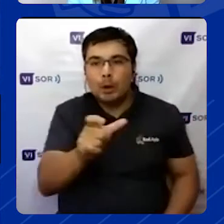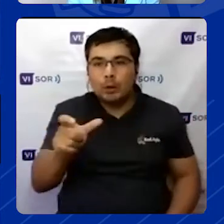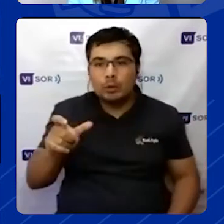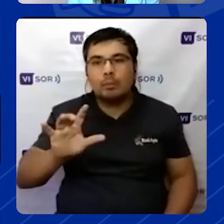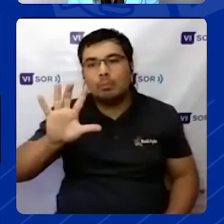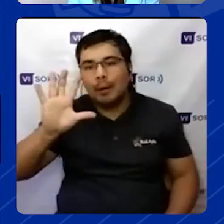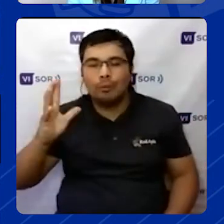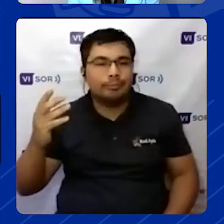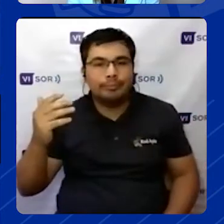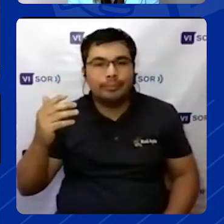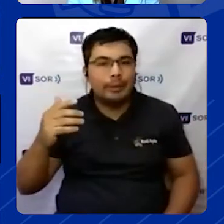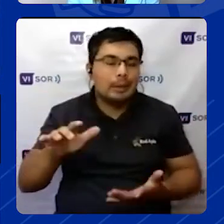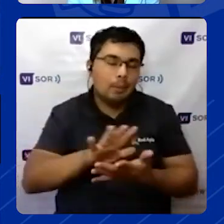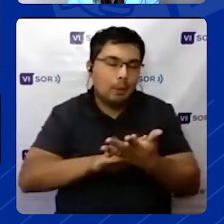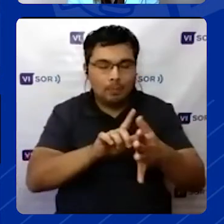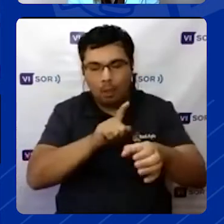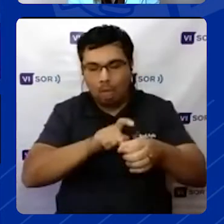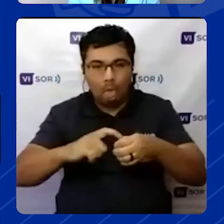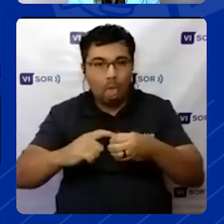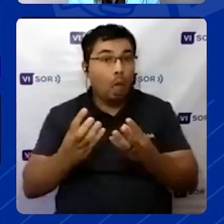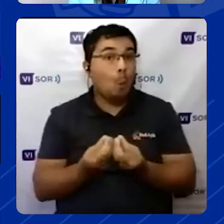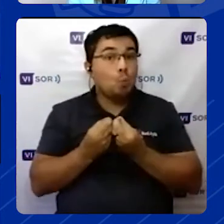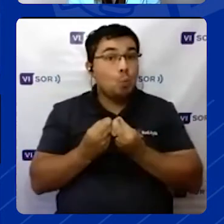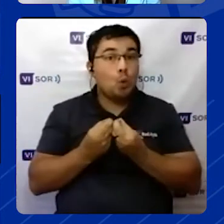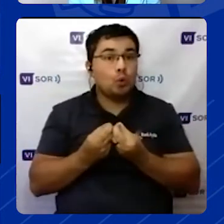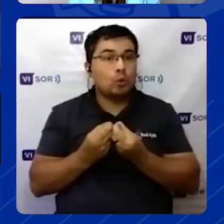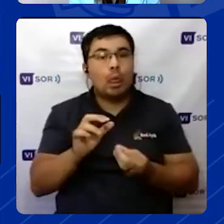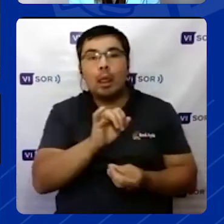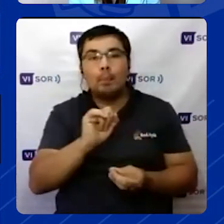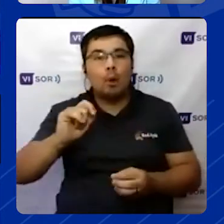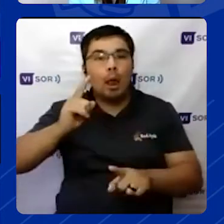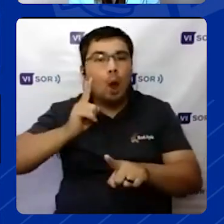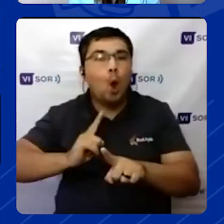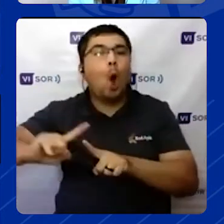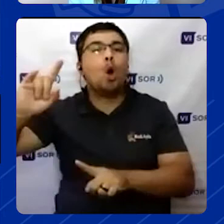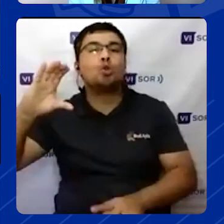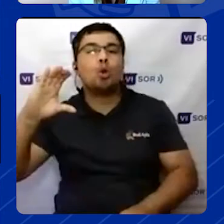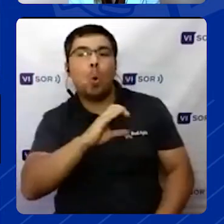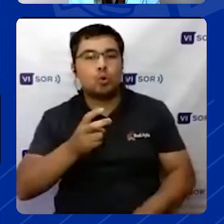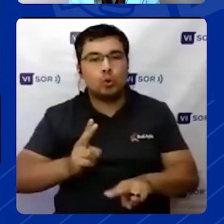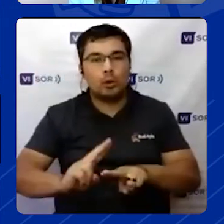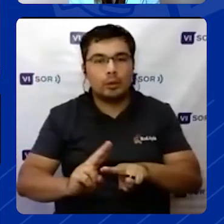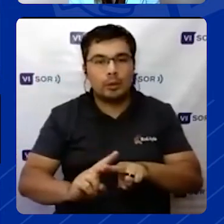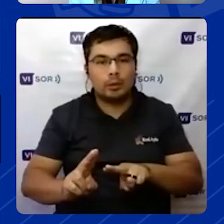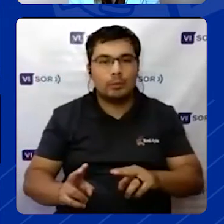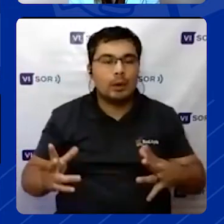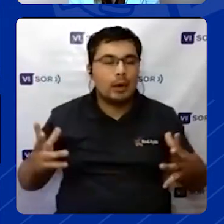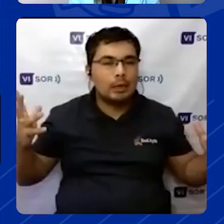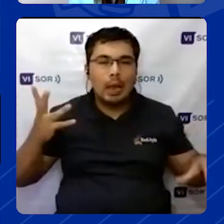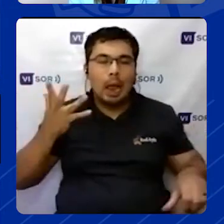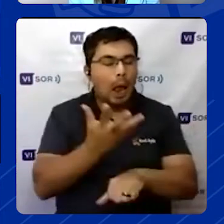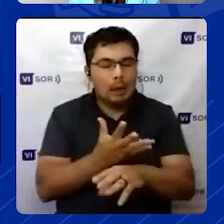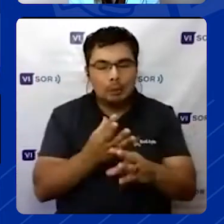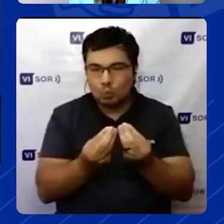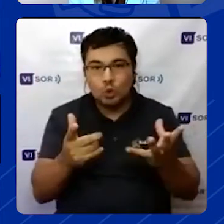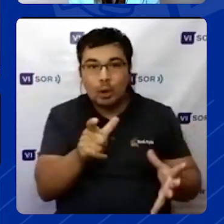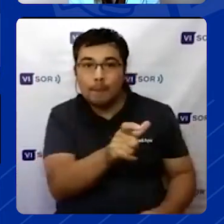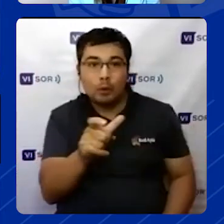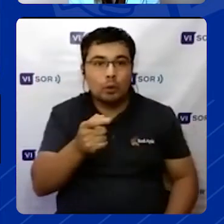o sea, primero vamos a partir con esta versión, con los cupos que se alcancen a completar, y si tenemos muchas personas interesadas,